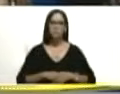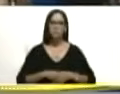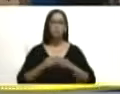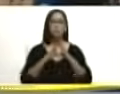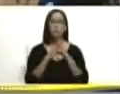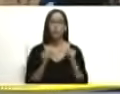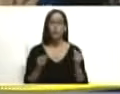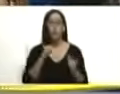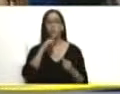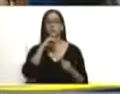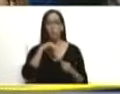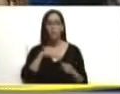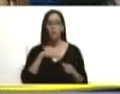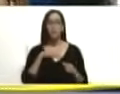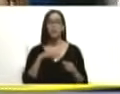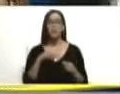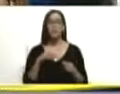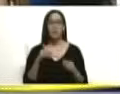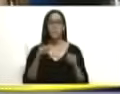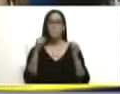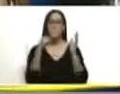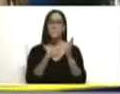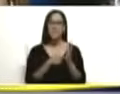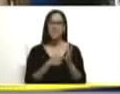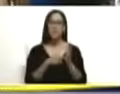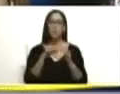Todos los historiadores ubican en